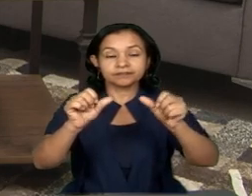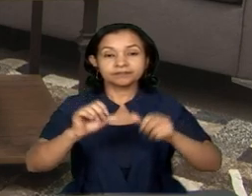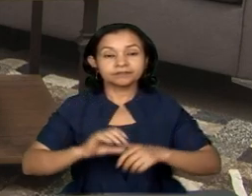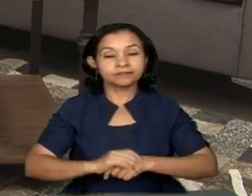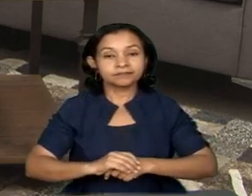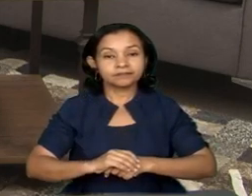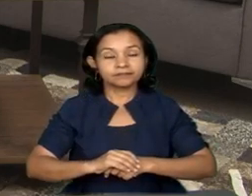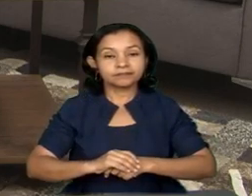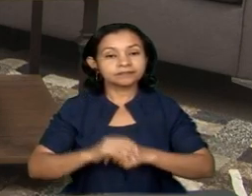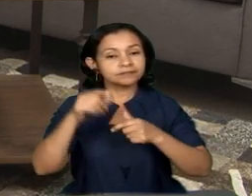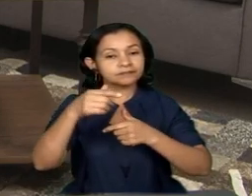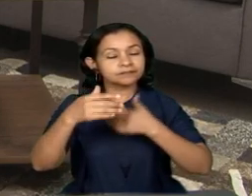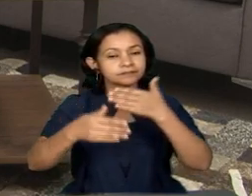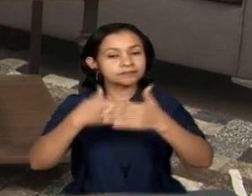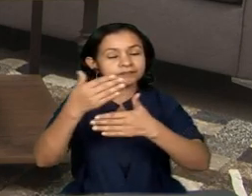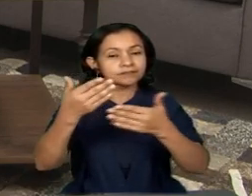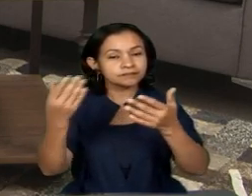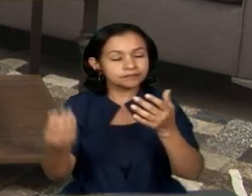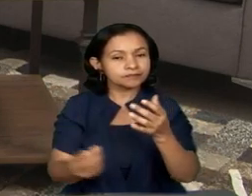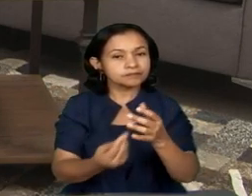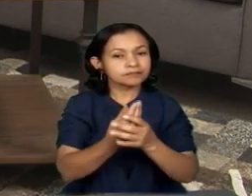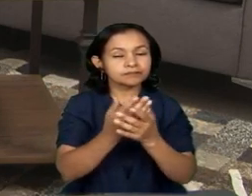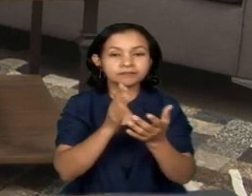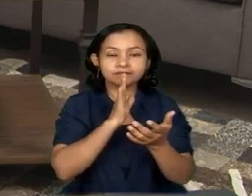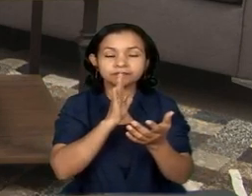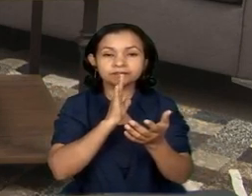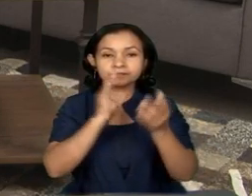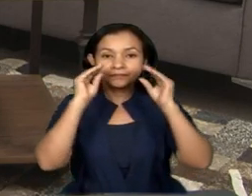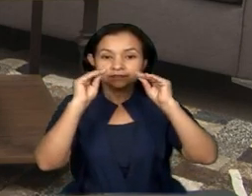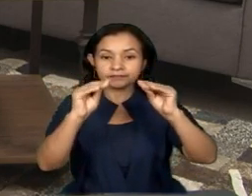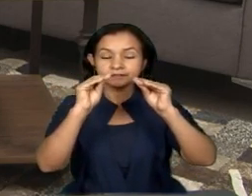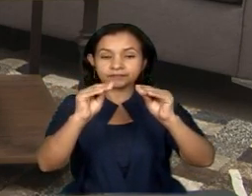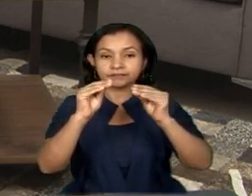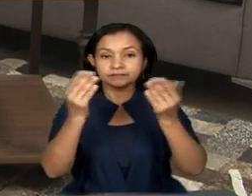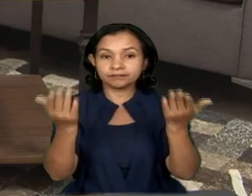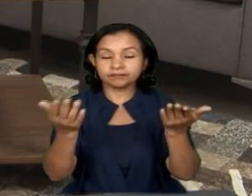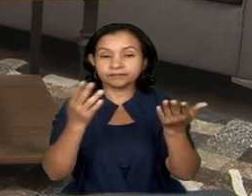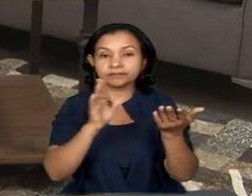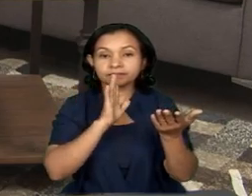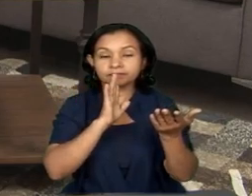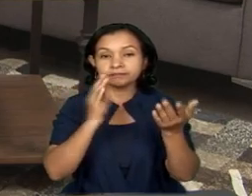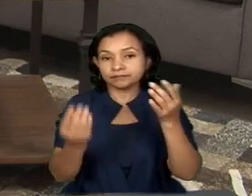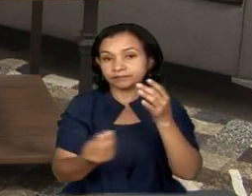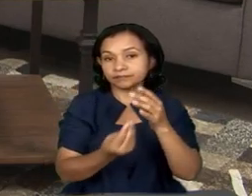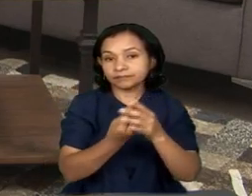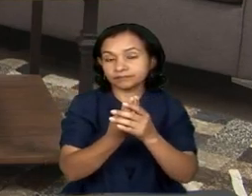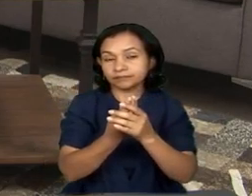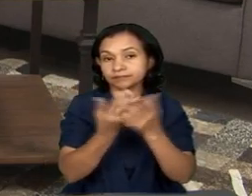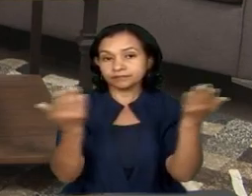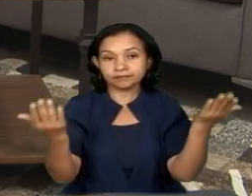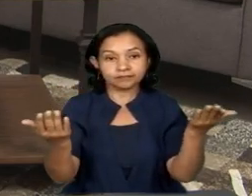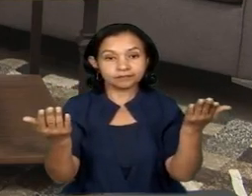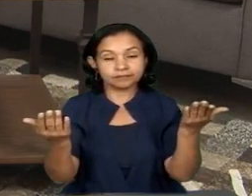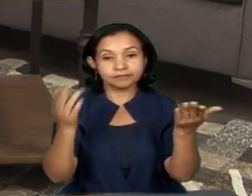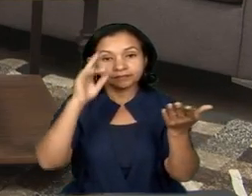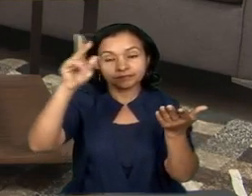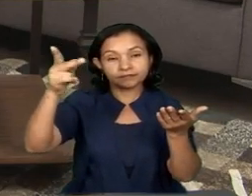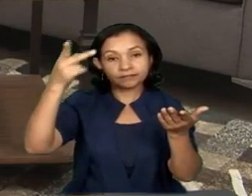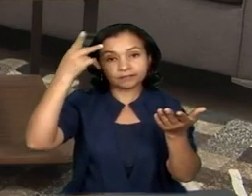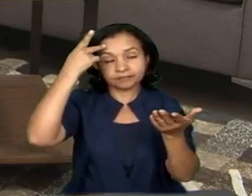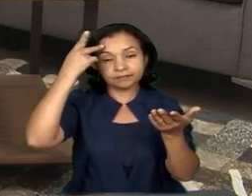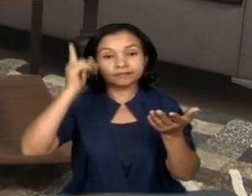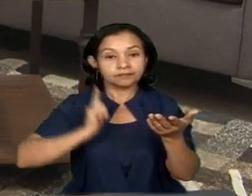Compañero, dentro de ese proceso de inclusión, porque hablar de educación rural a distancia es hablar de inclusión y acceso a la política que se